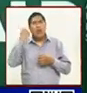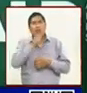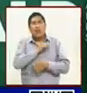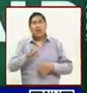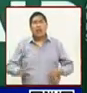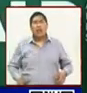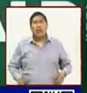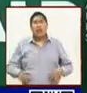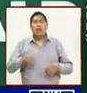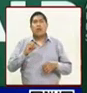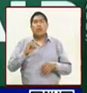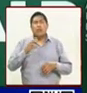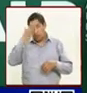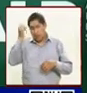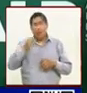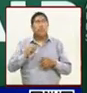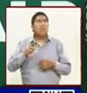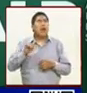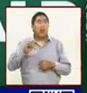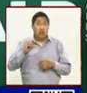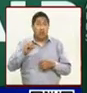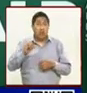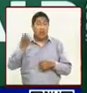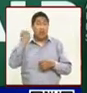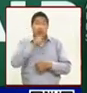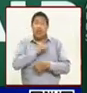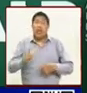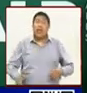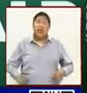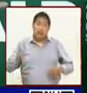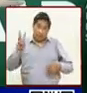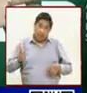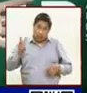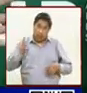en Palma Sola? ¿Por qué Mario Cronenbol, siendo alcalde de Guarne y guardando detención